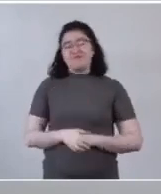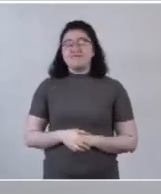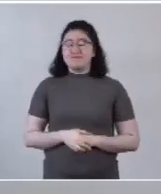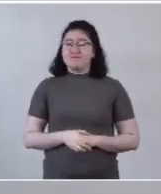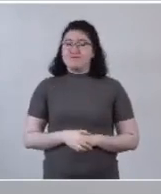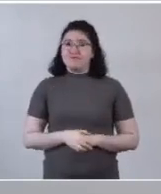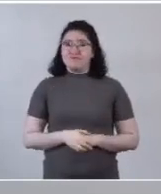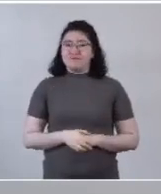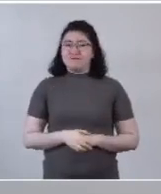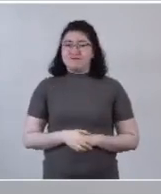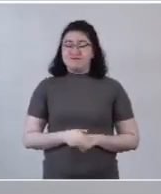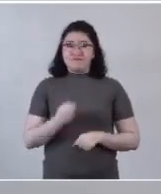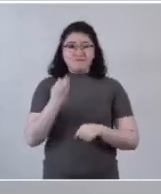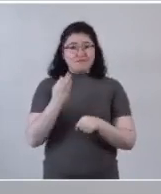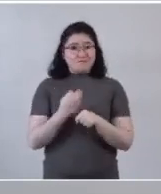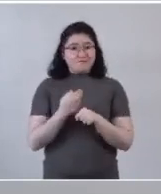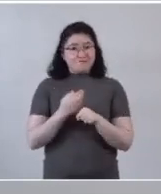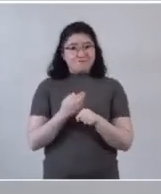Pues,